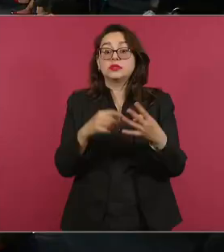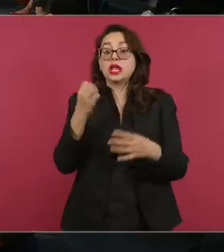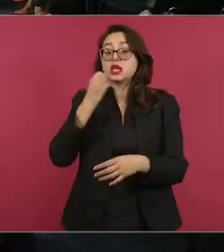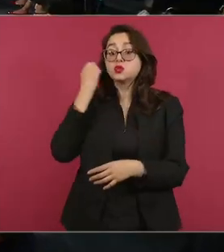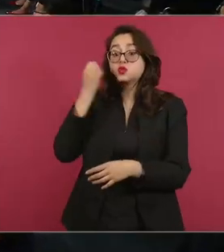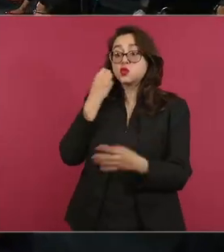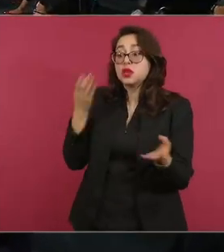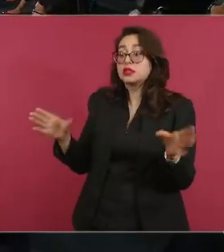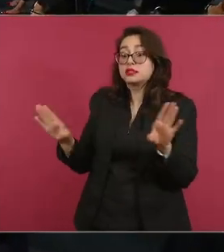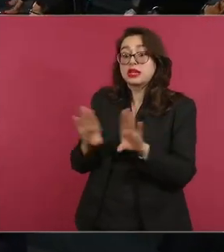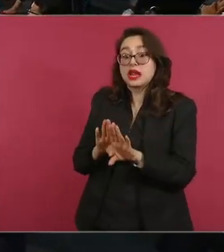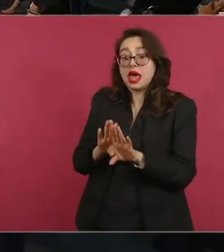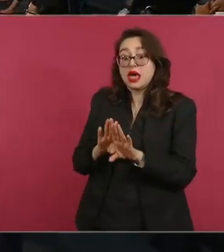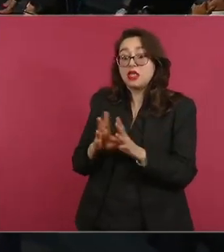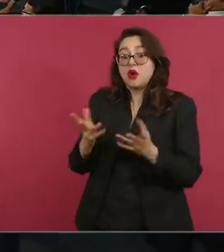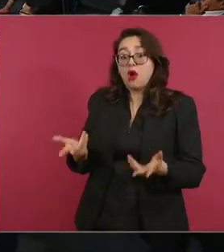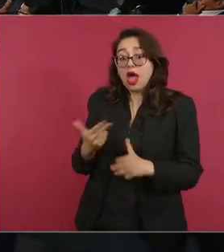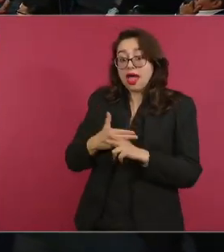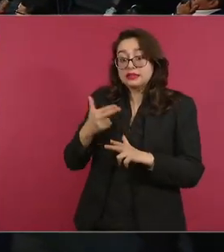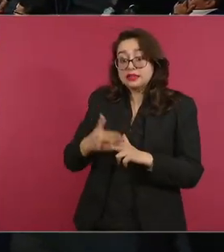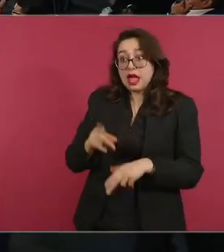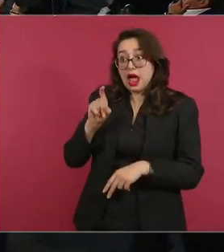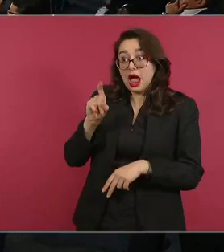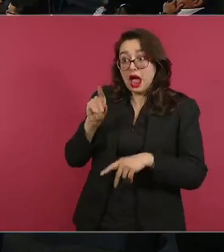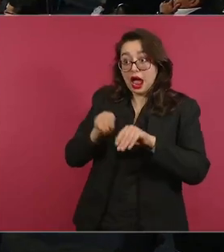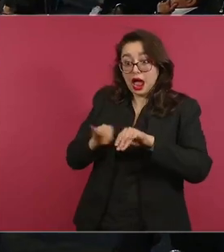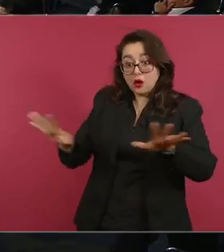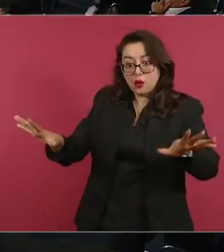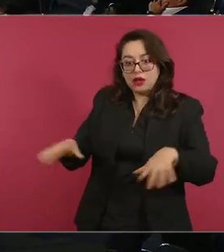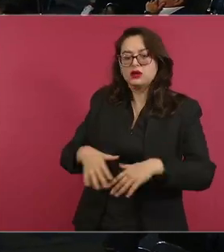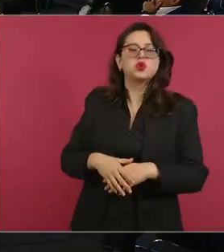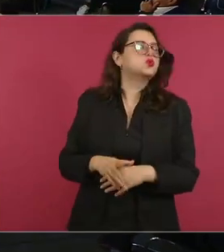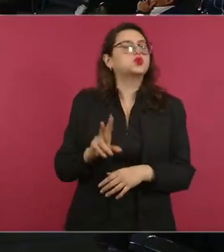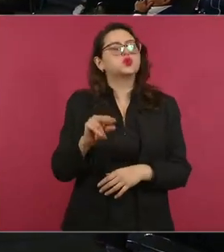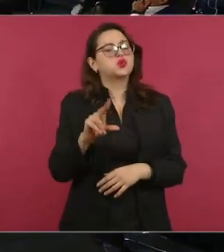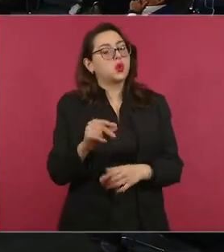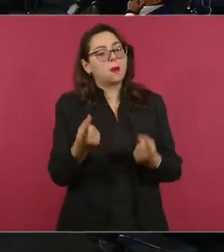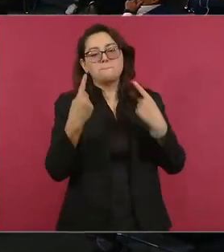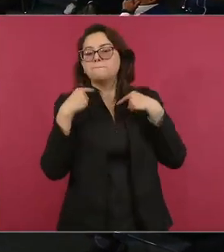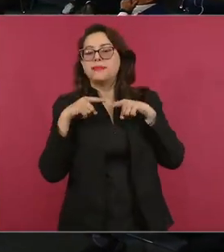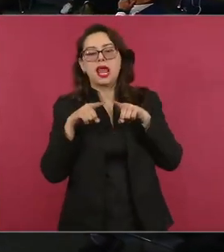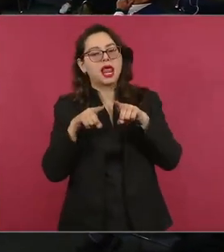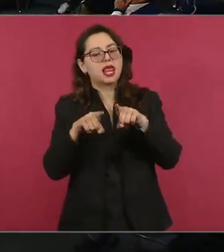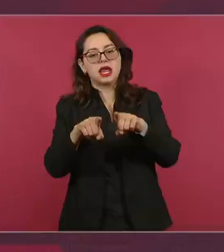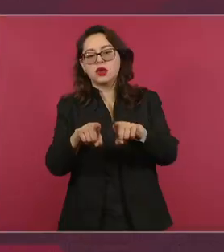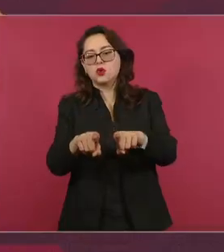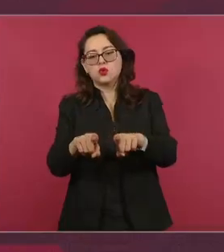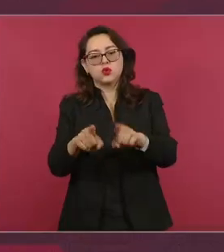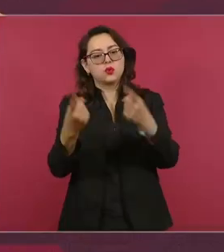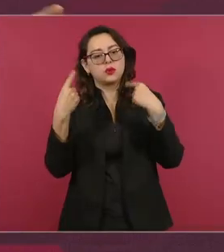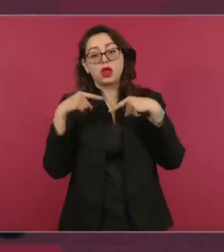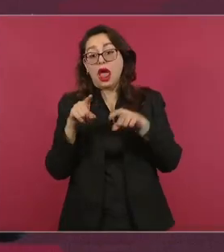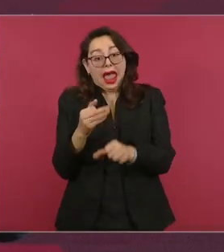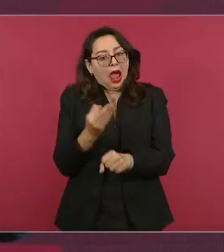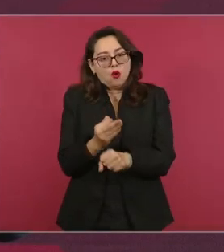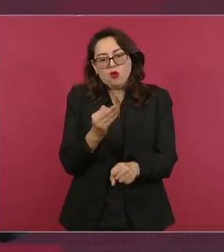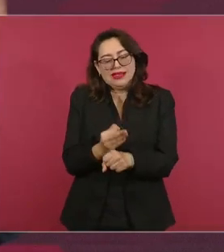será hasta que esté el agua… No, ya se está viendo. Okay. La posibilidad, no hay condiciones